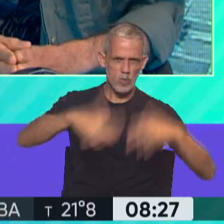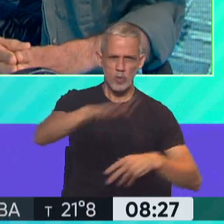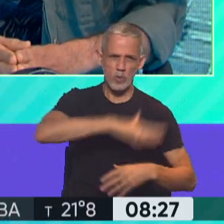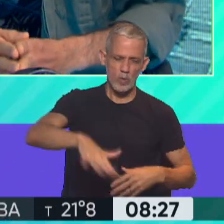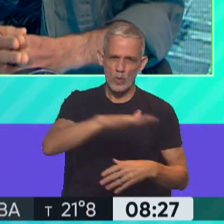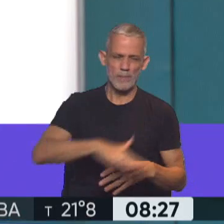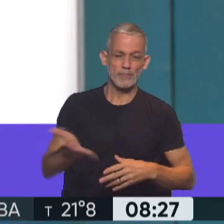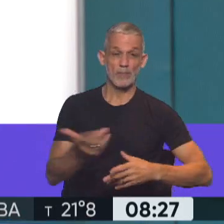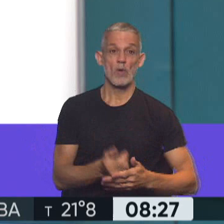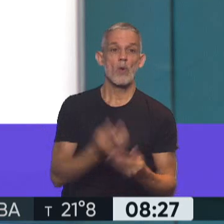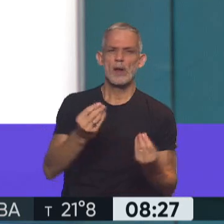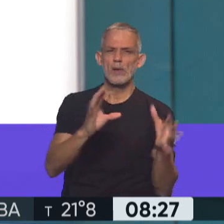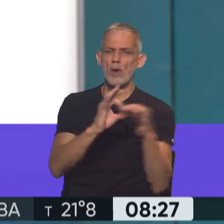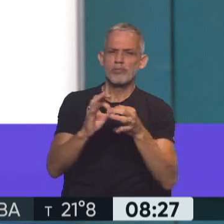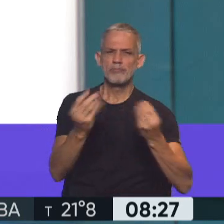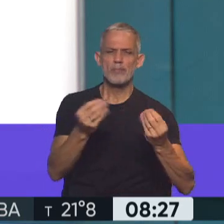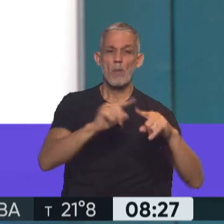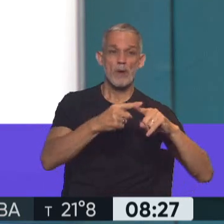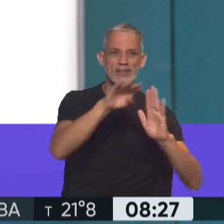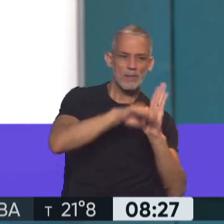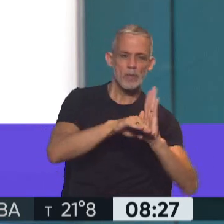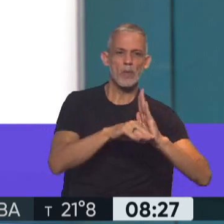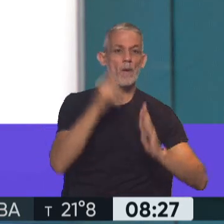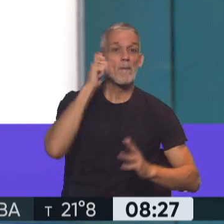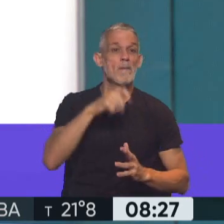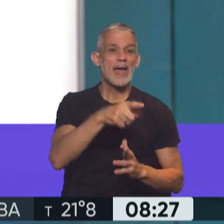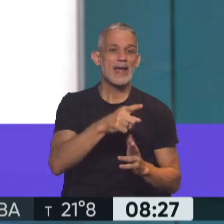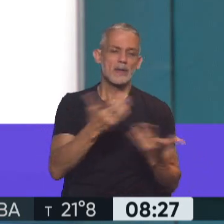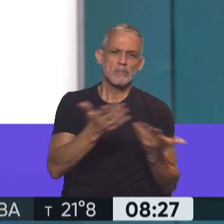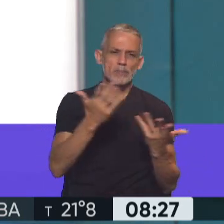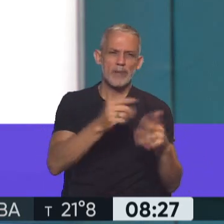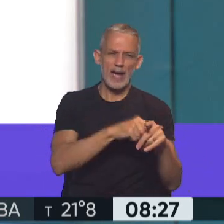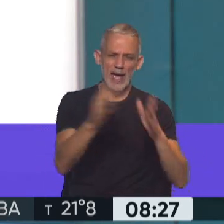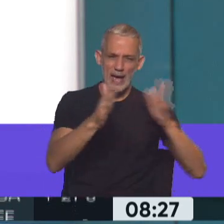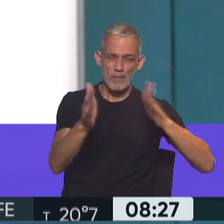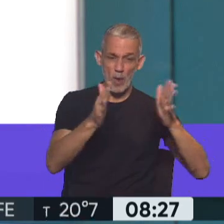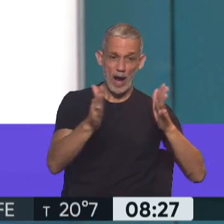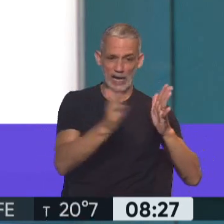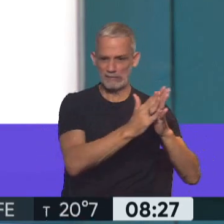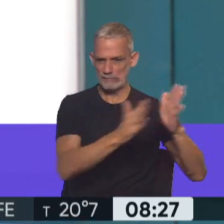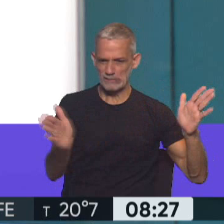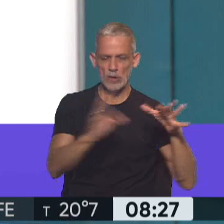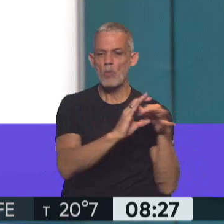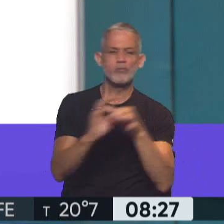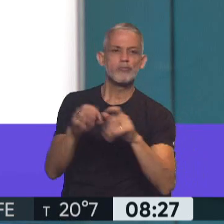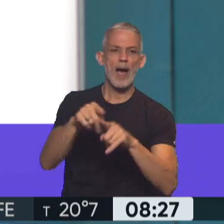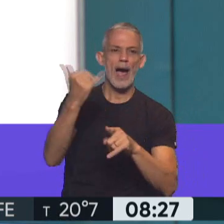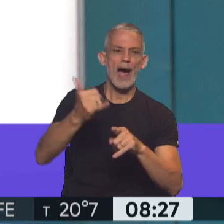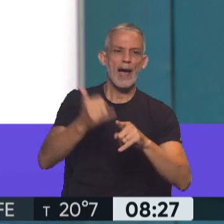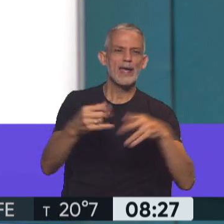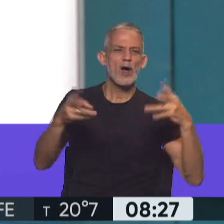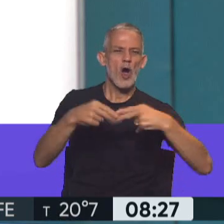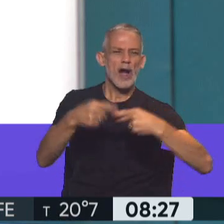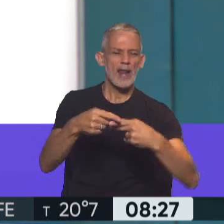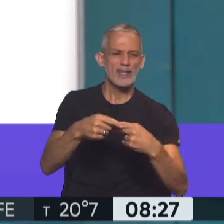Eso, ¿cuál es la relación entre las políticas del menemismo, políticas económicas, que llevan a que se produzca el